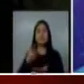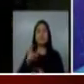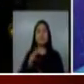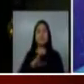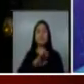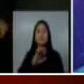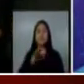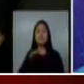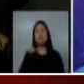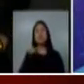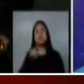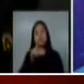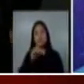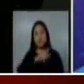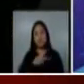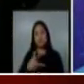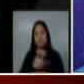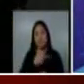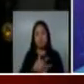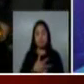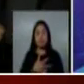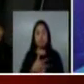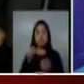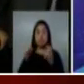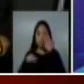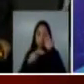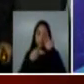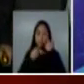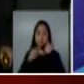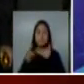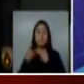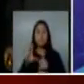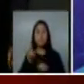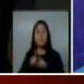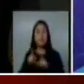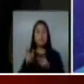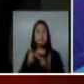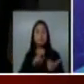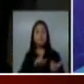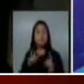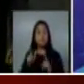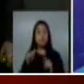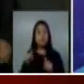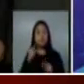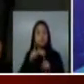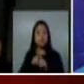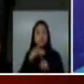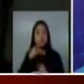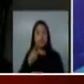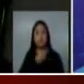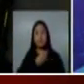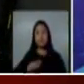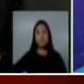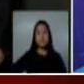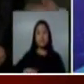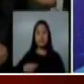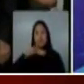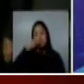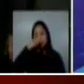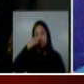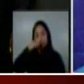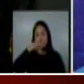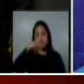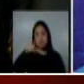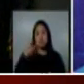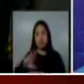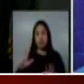pueden compartir mucho en beneficio de ambas naciones. Ahora, un tema que yo esperaría, fíjate, Sandy, que se toque, pues si quieres de una